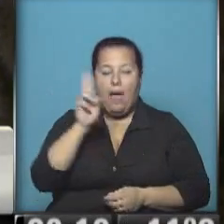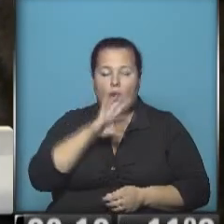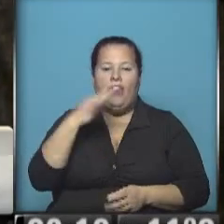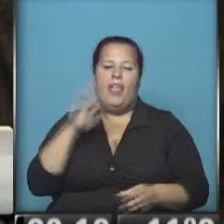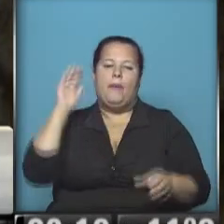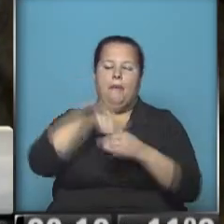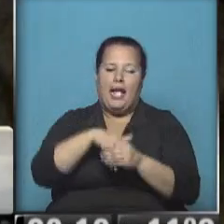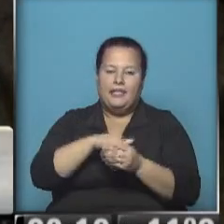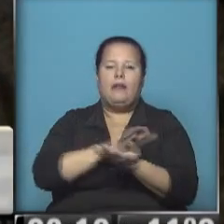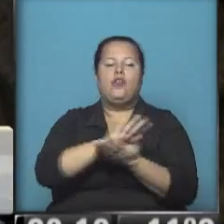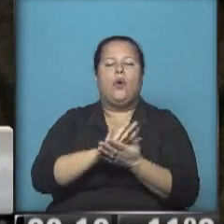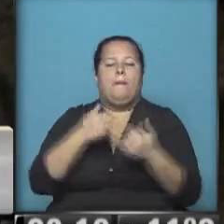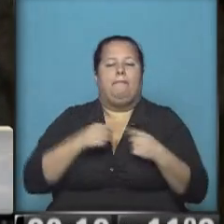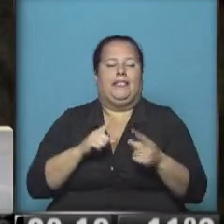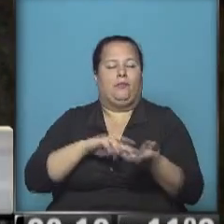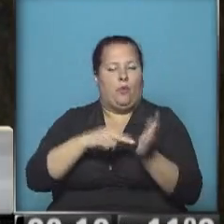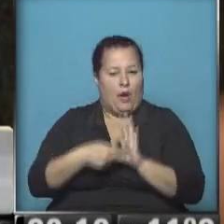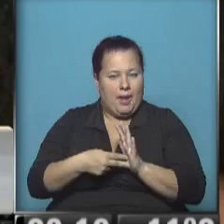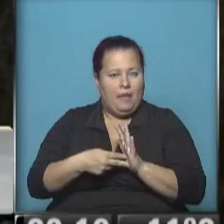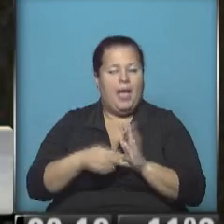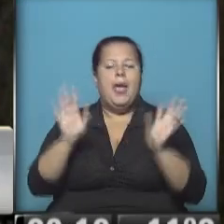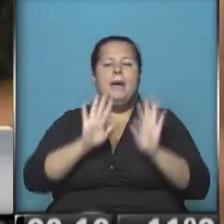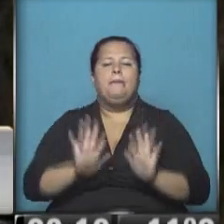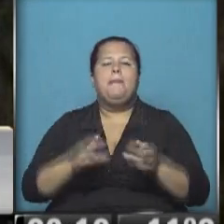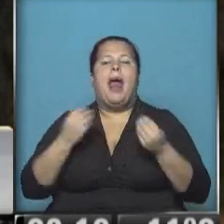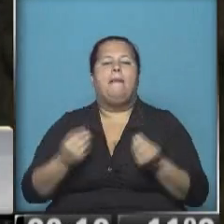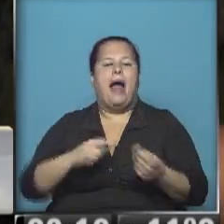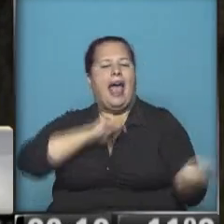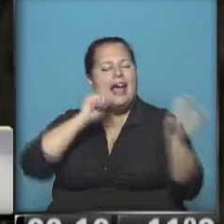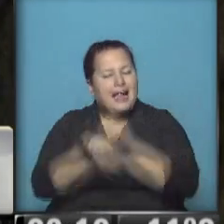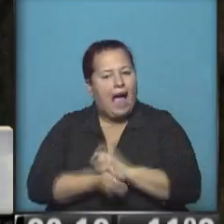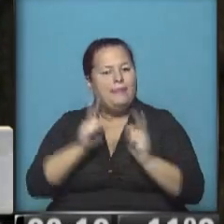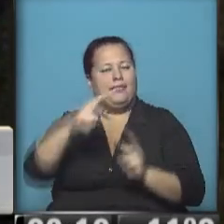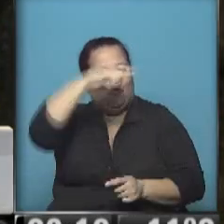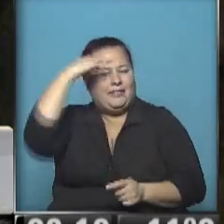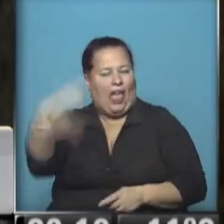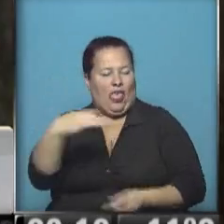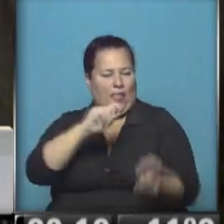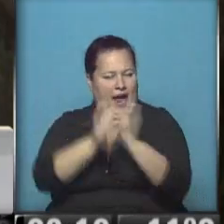intervenga en la solución de sus propios problemas y prepare el terreno para un cambio del propio estado,